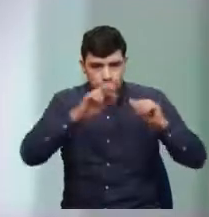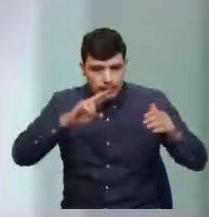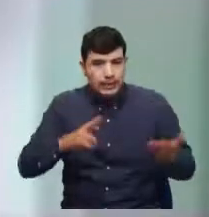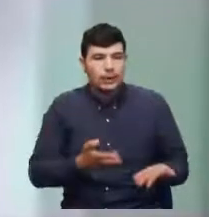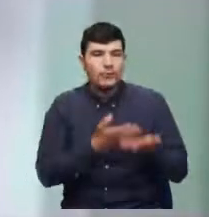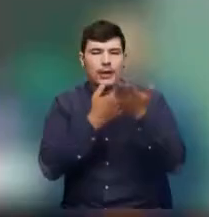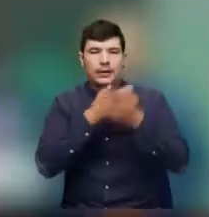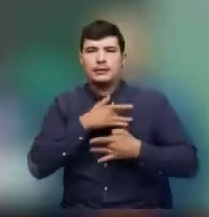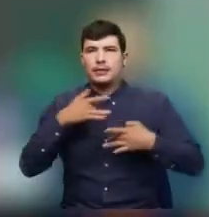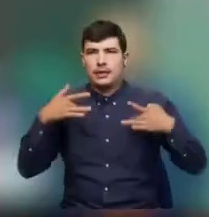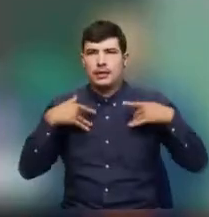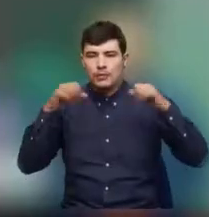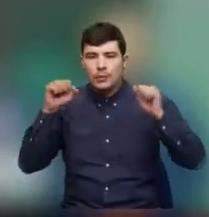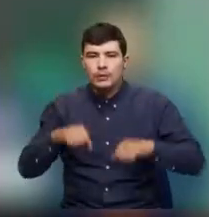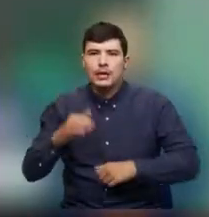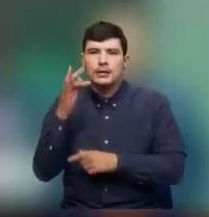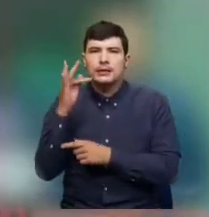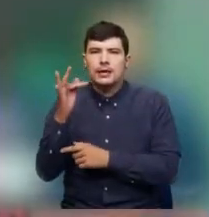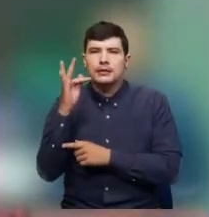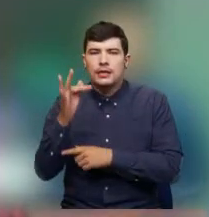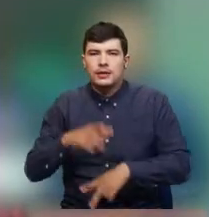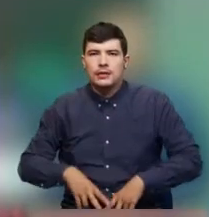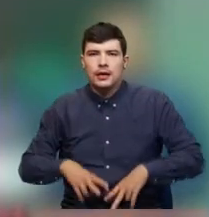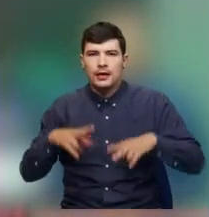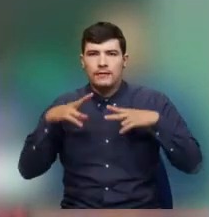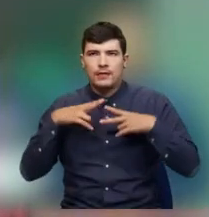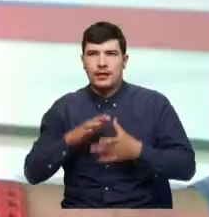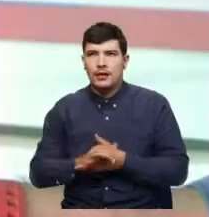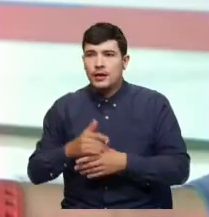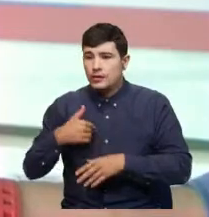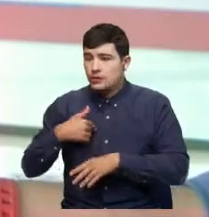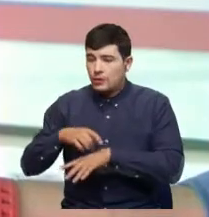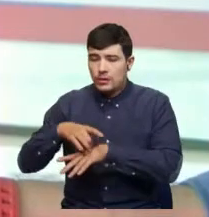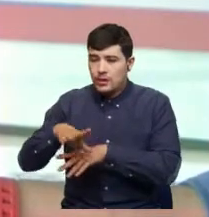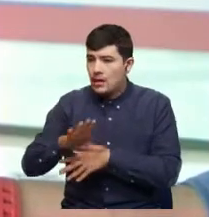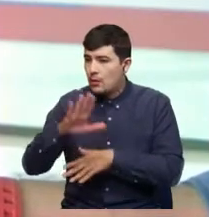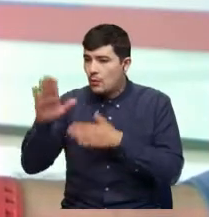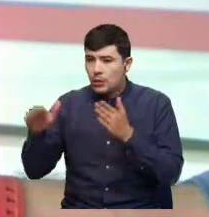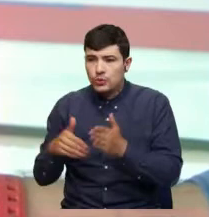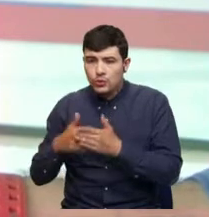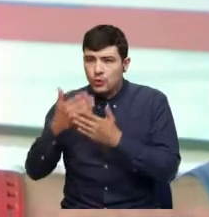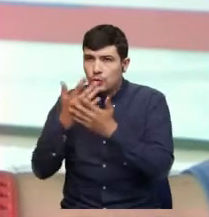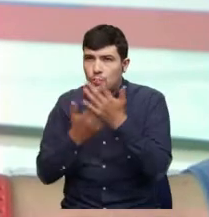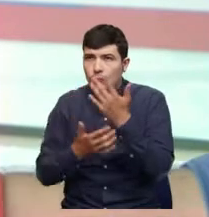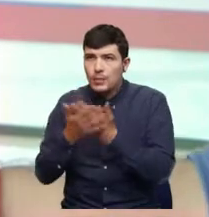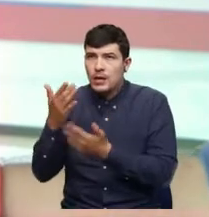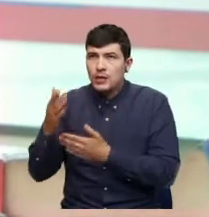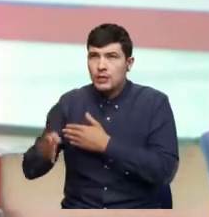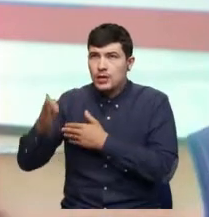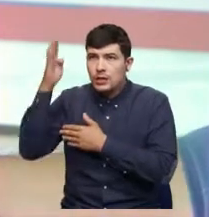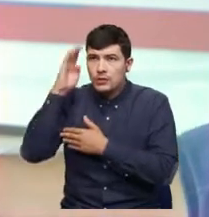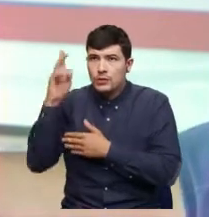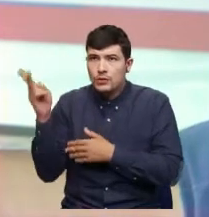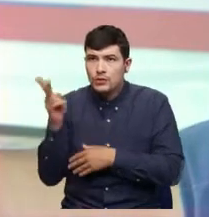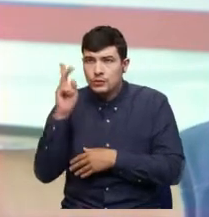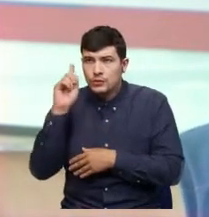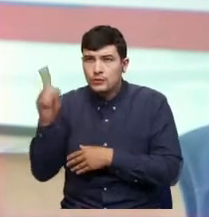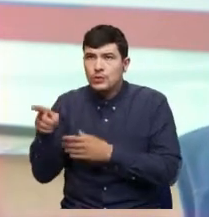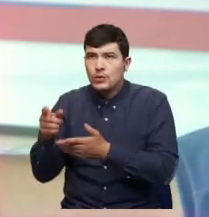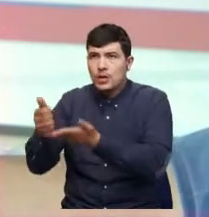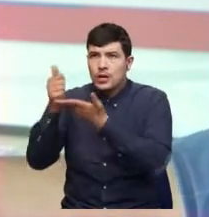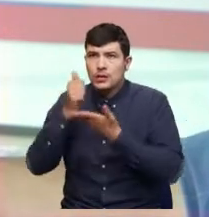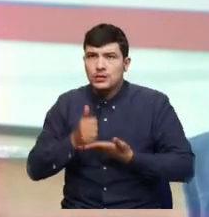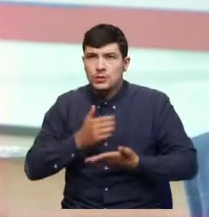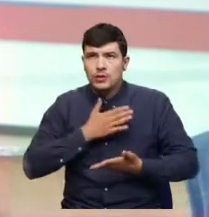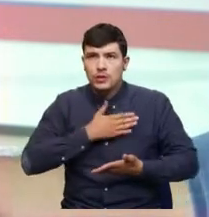para dar testimonio de vida. Dejo todo en manos de Dios, que sea Él ayudándonos y que mi hijo pueda seguir